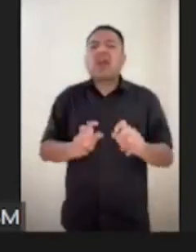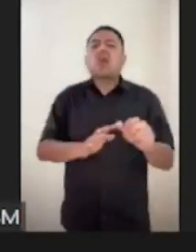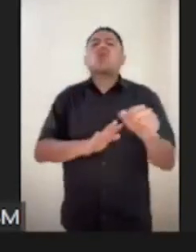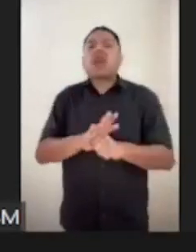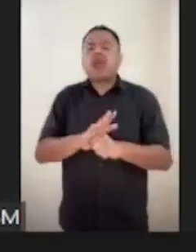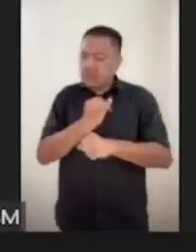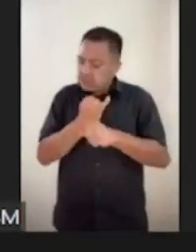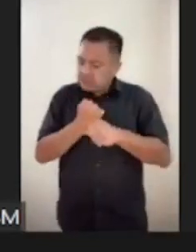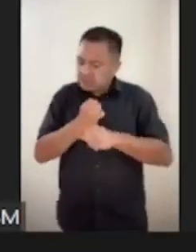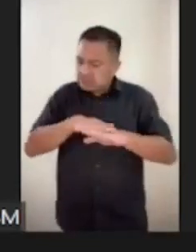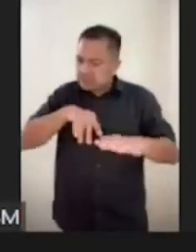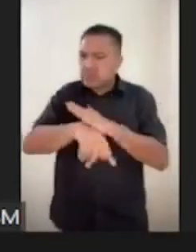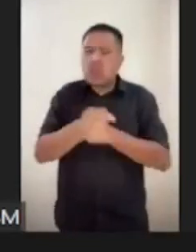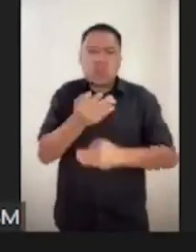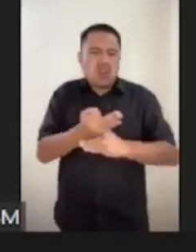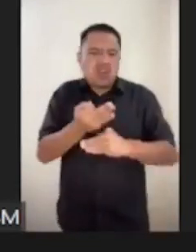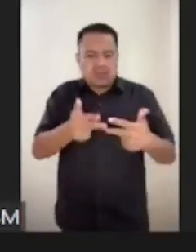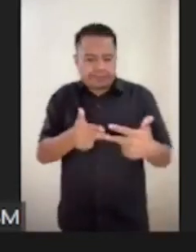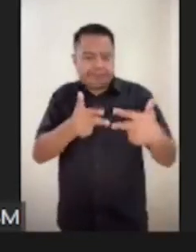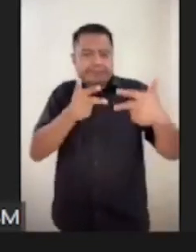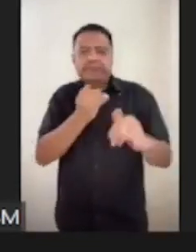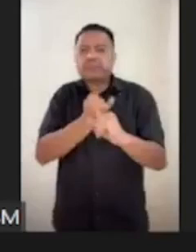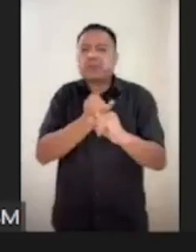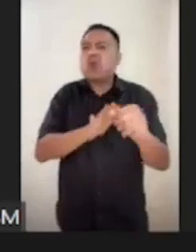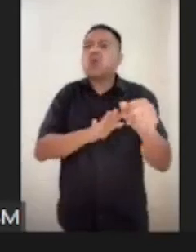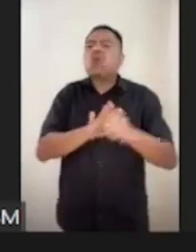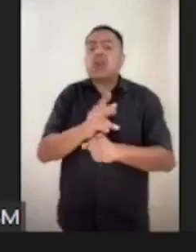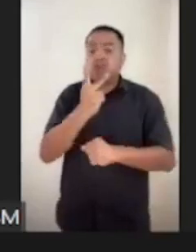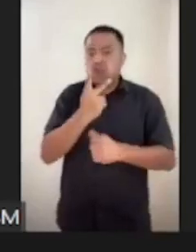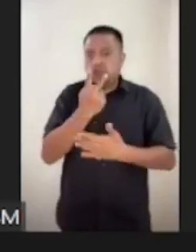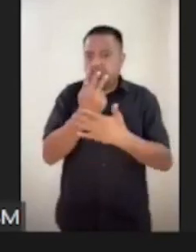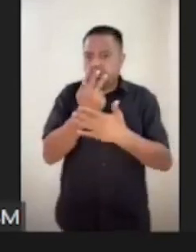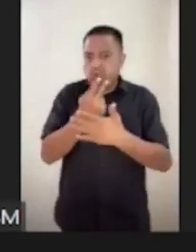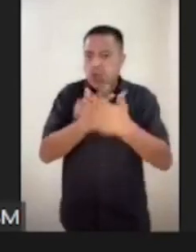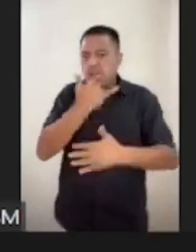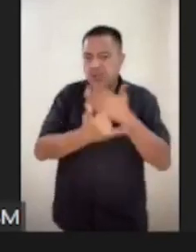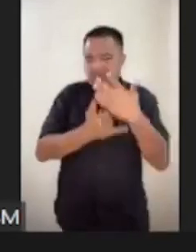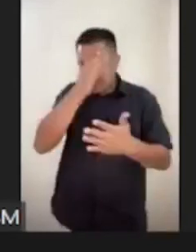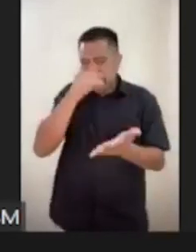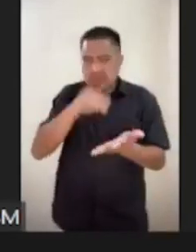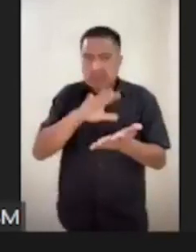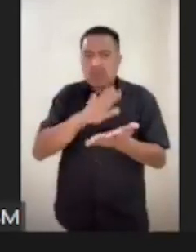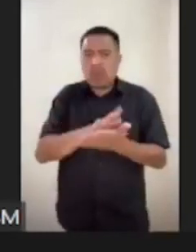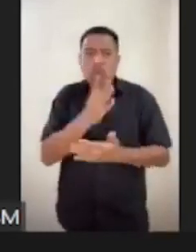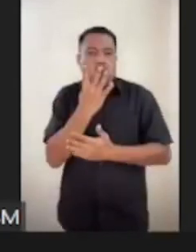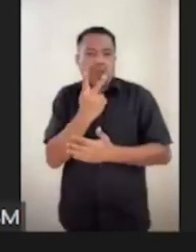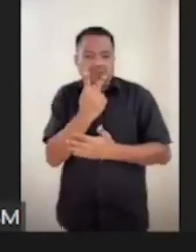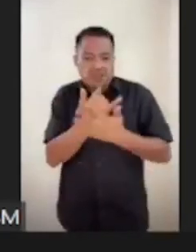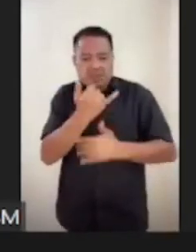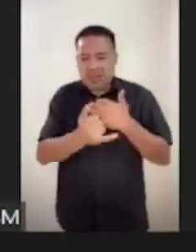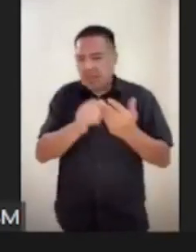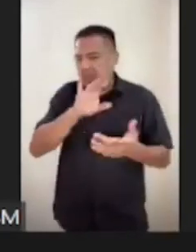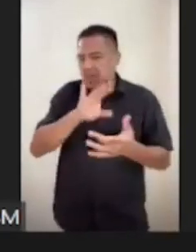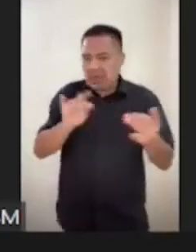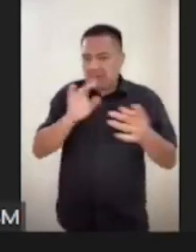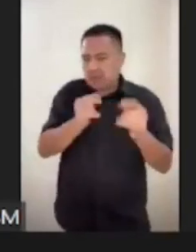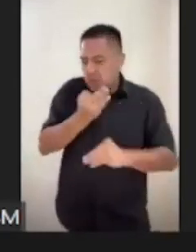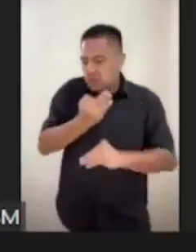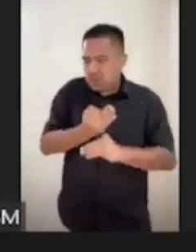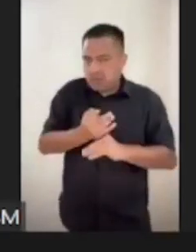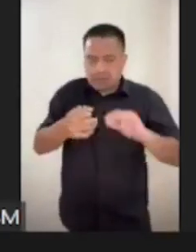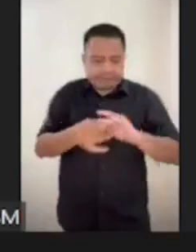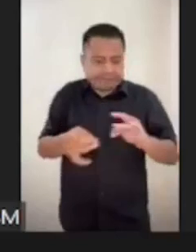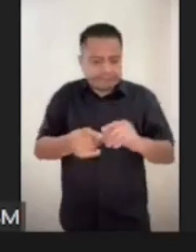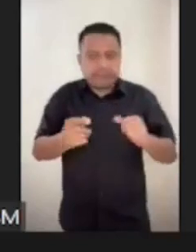y resolver en la presente sesión corresponden a 2 proyectos de acuerdos plenarios y 4 proyectos de resolución, los cuales a continuación preciso.